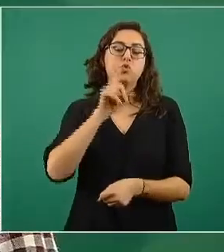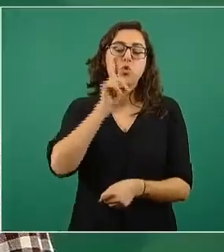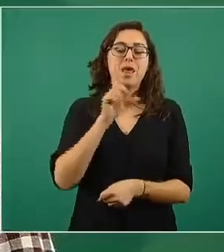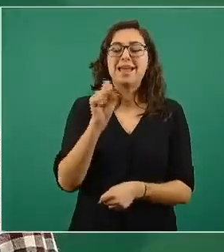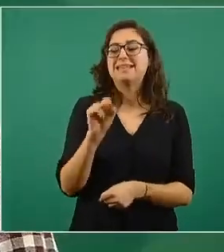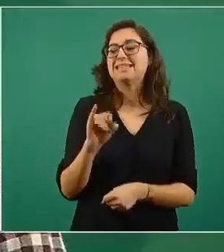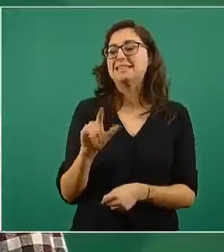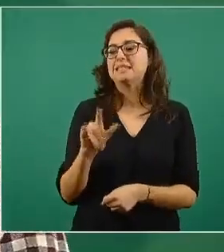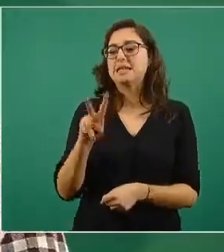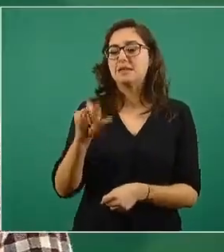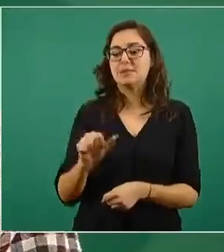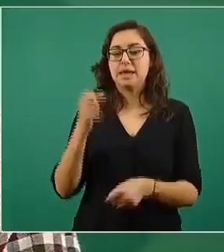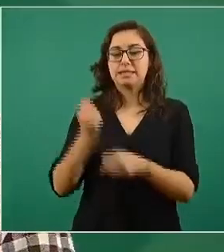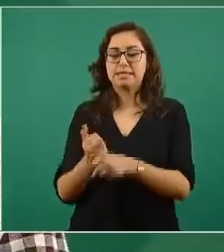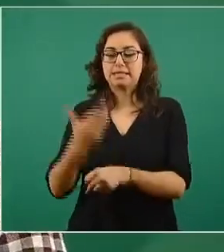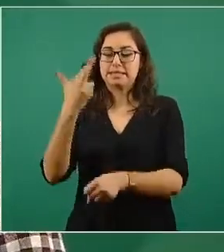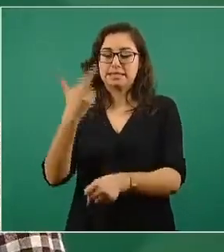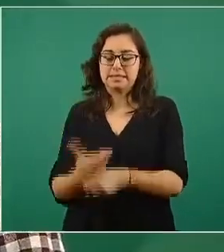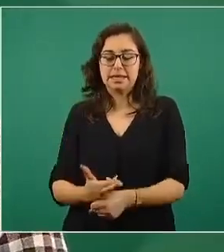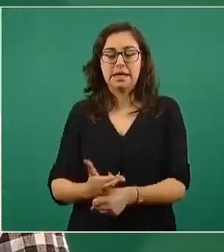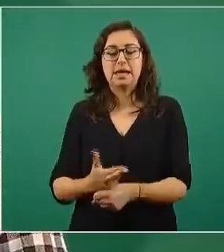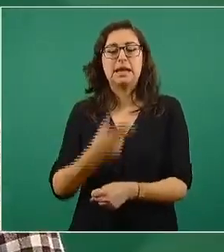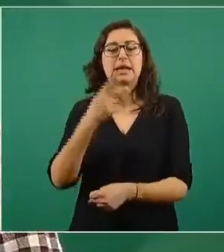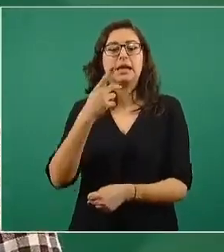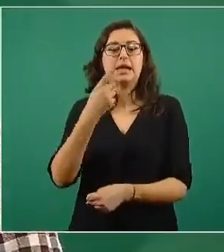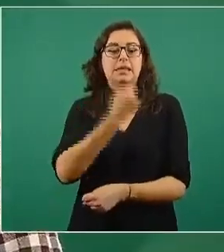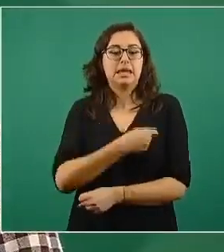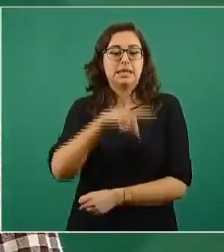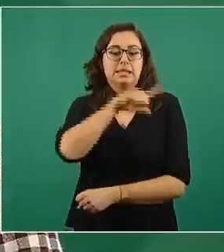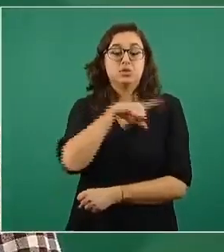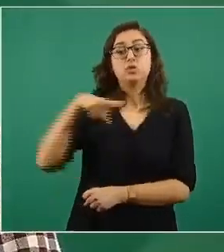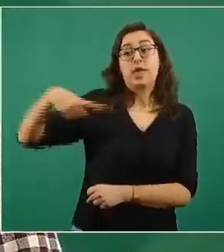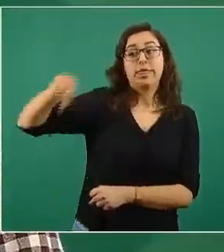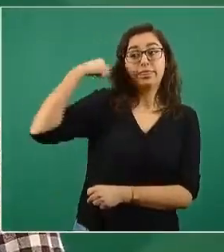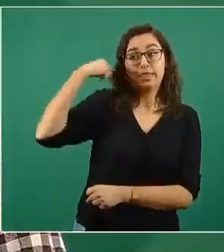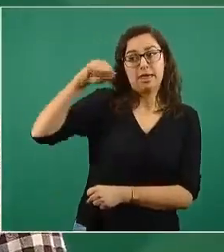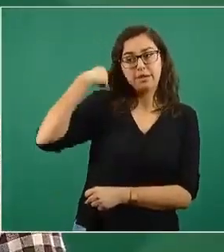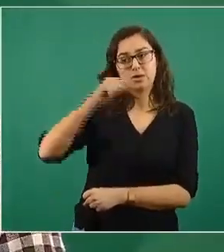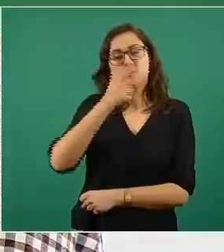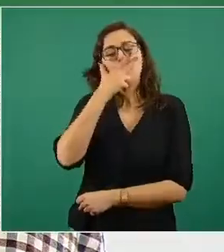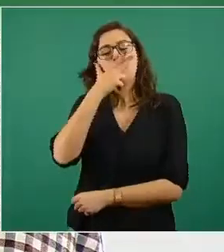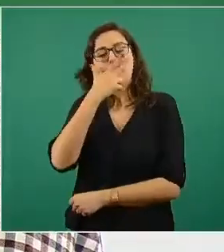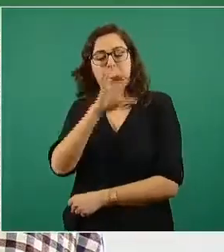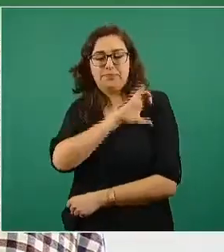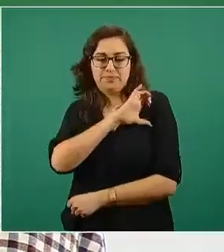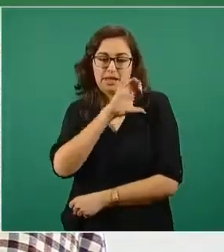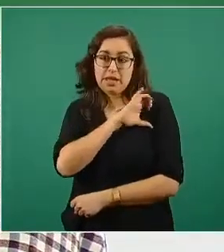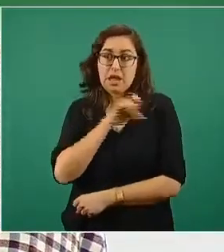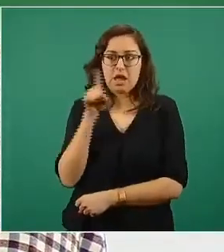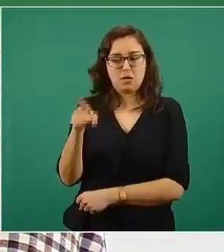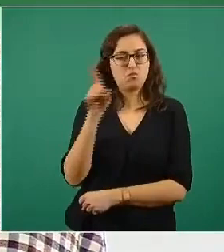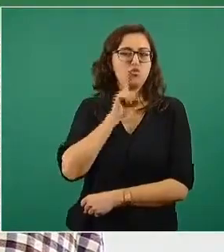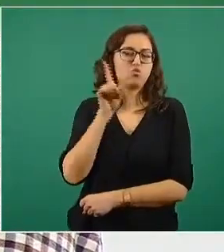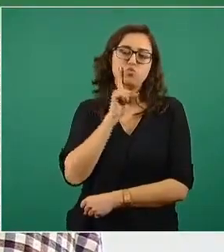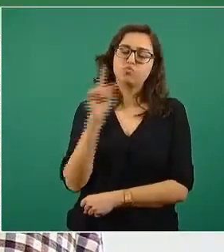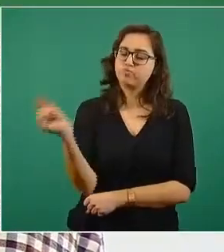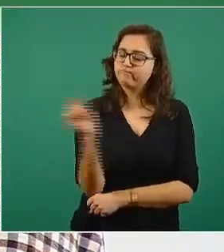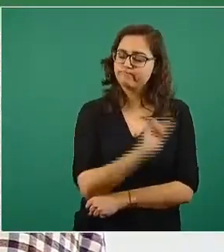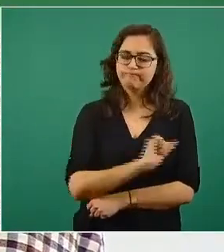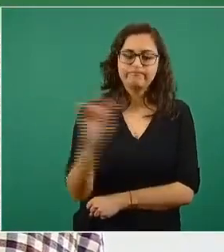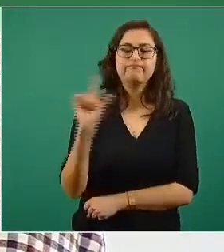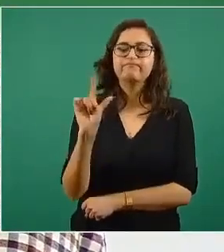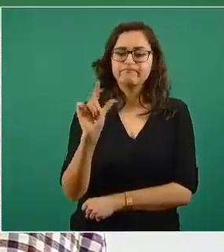es la secretaria de Salud de Tabasco, de su estado, y a quien apreciamos mucho y le tenemos un gran respeto porque es una profesional de la salud